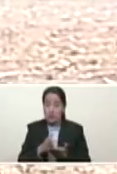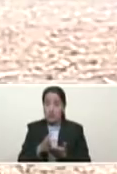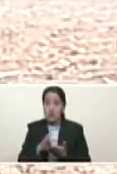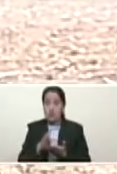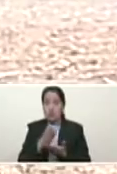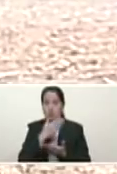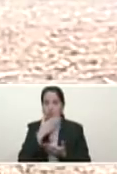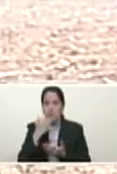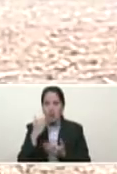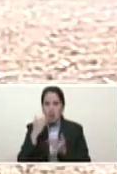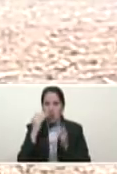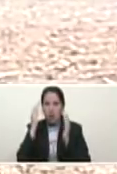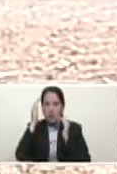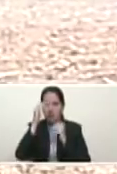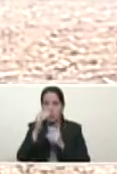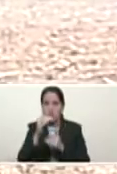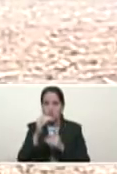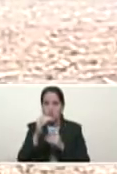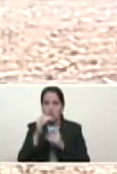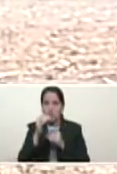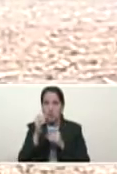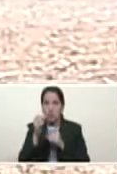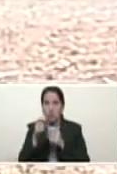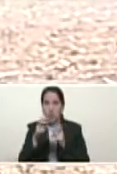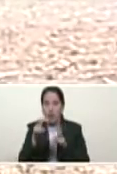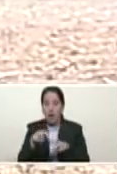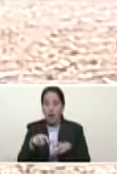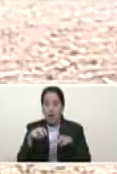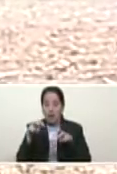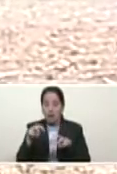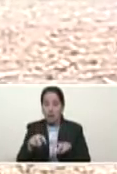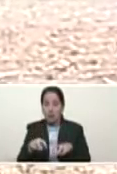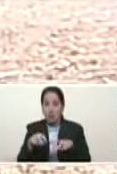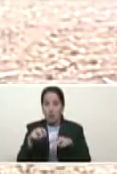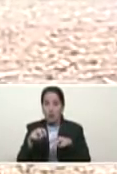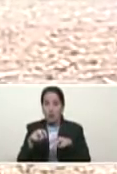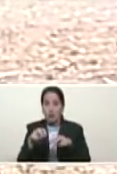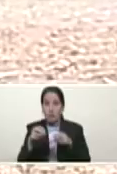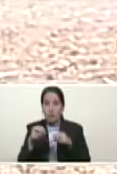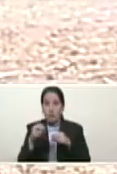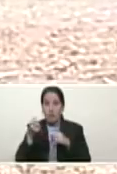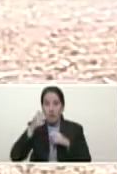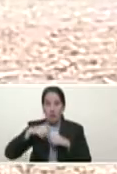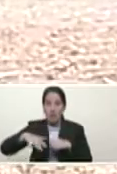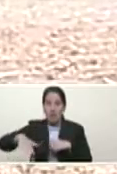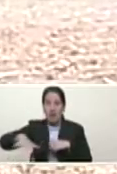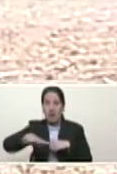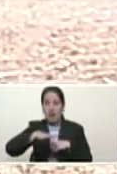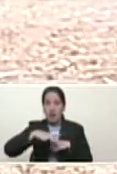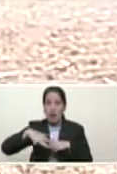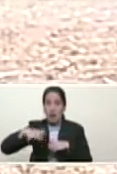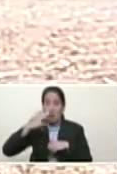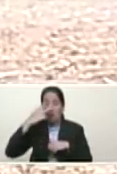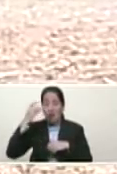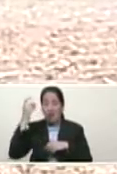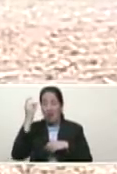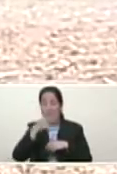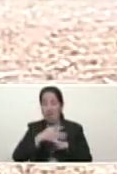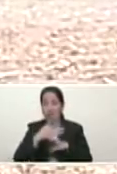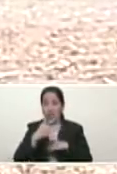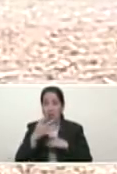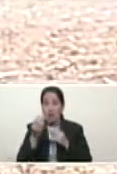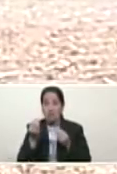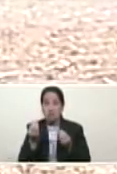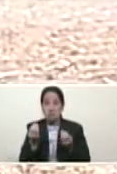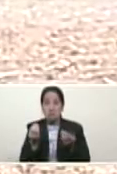la vocación agrícola y productiva del campo venezolano, que estaba abandonada totalmente,